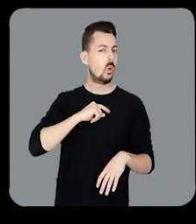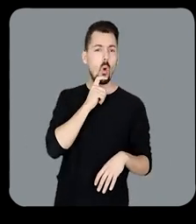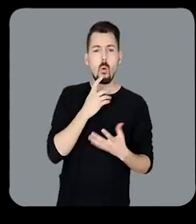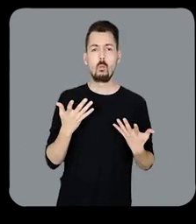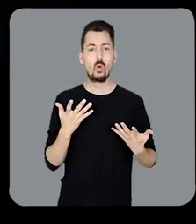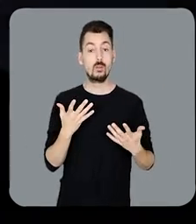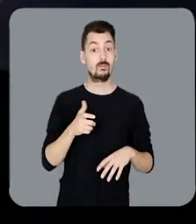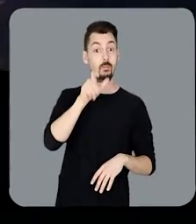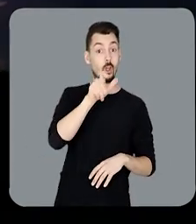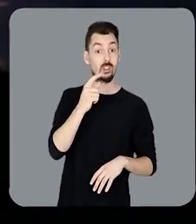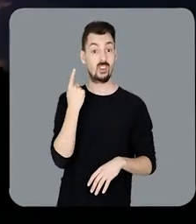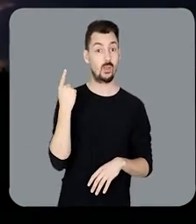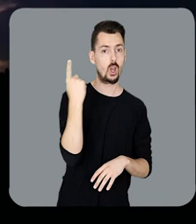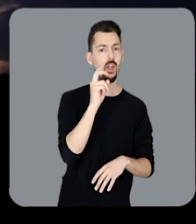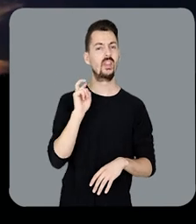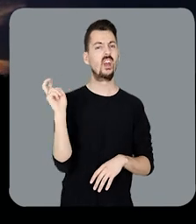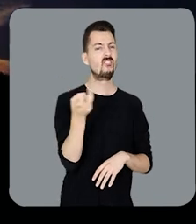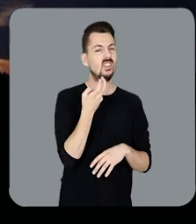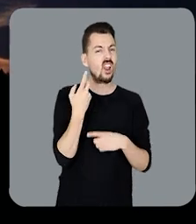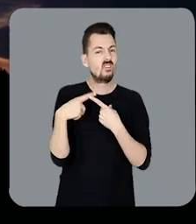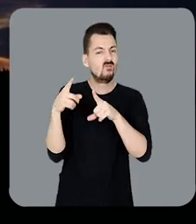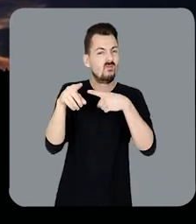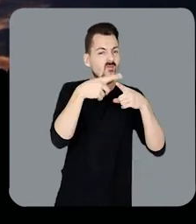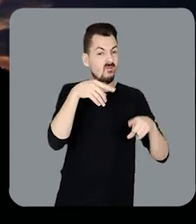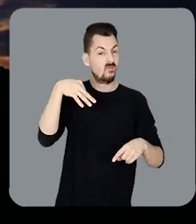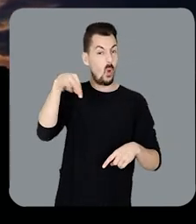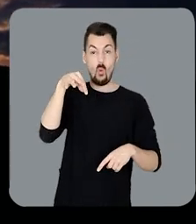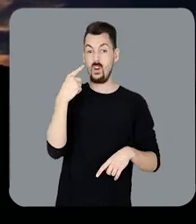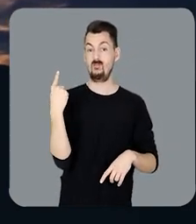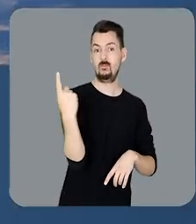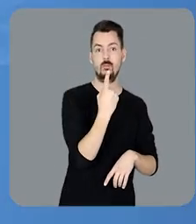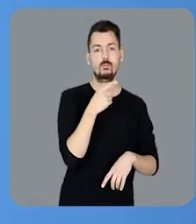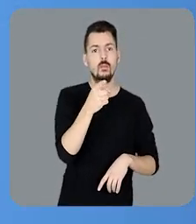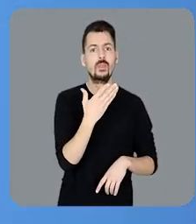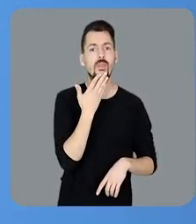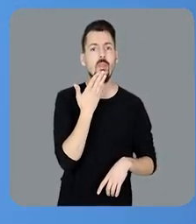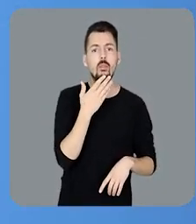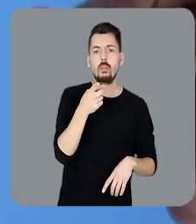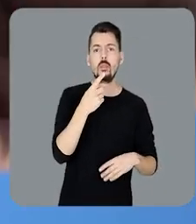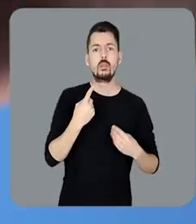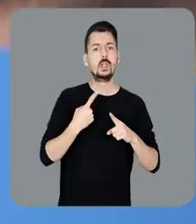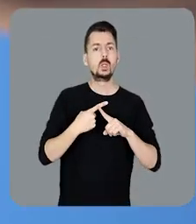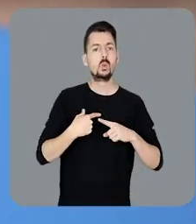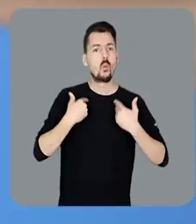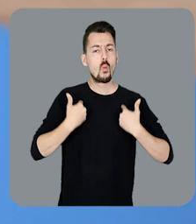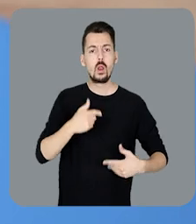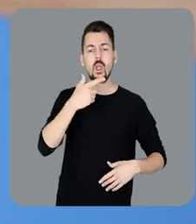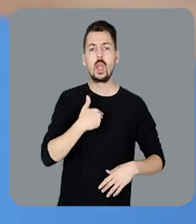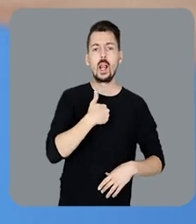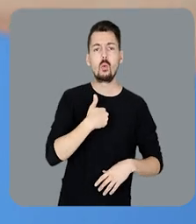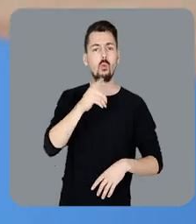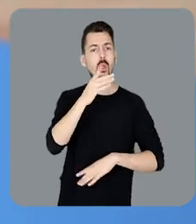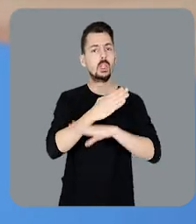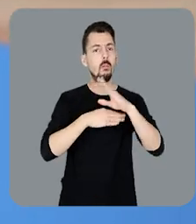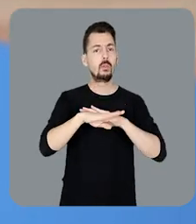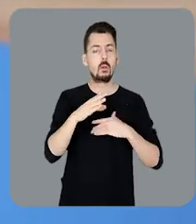hablar? La diversidad parte de la unicidad de cada una de las personas, no importa cuál sea tu edad, condición sexual,